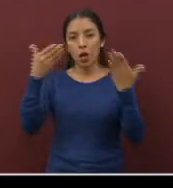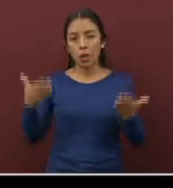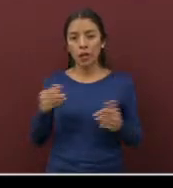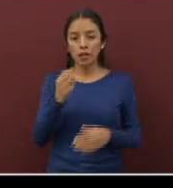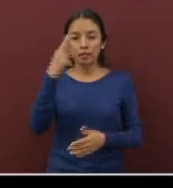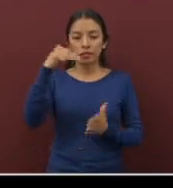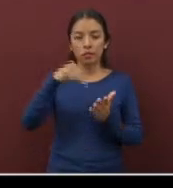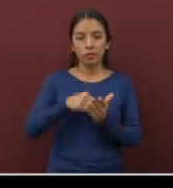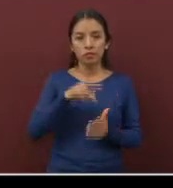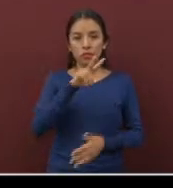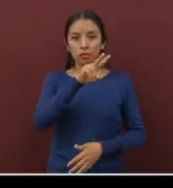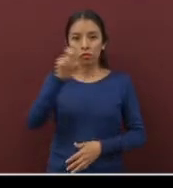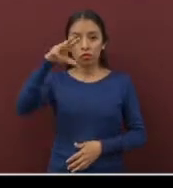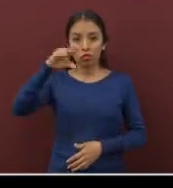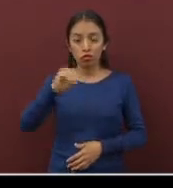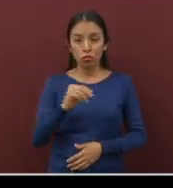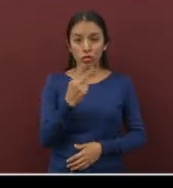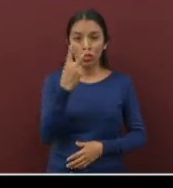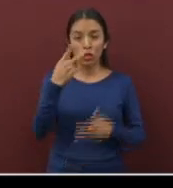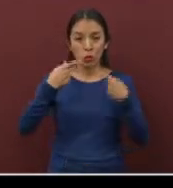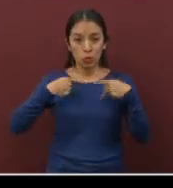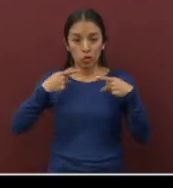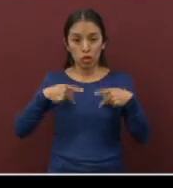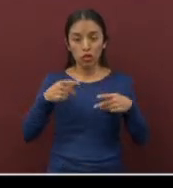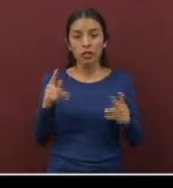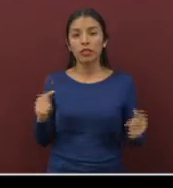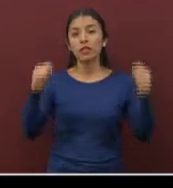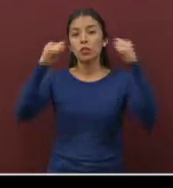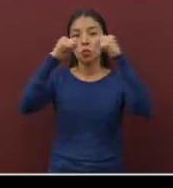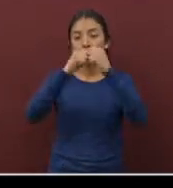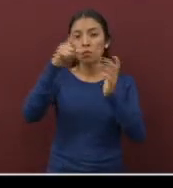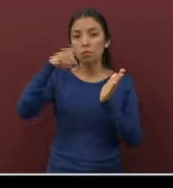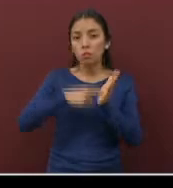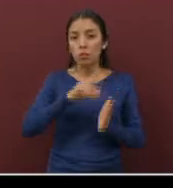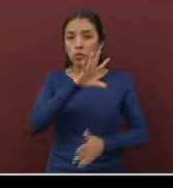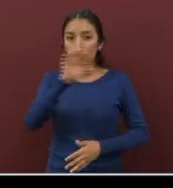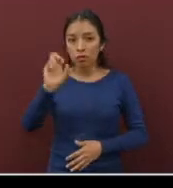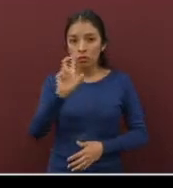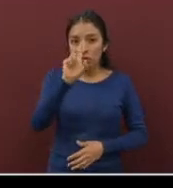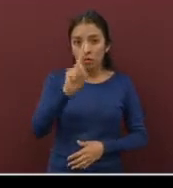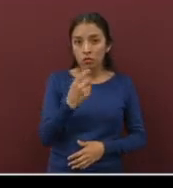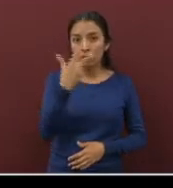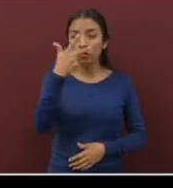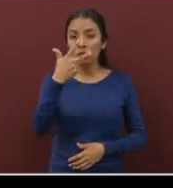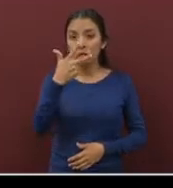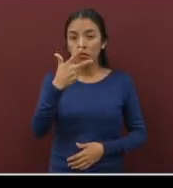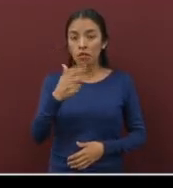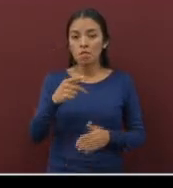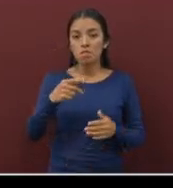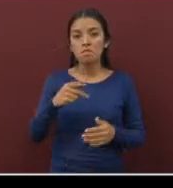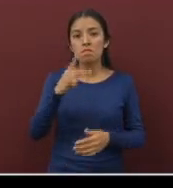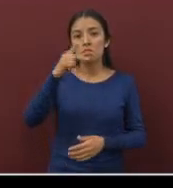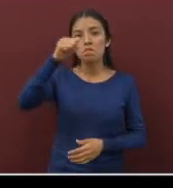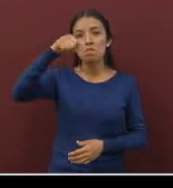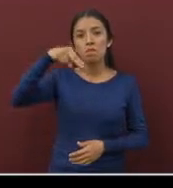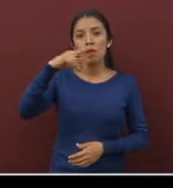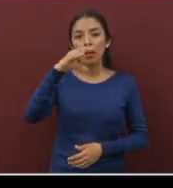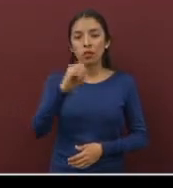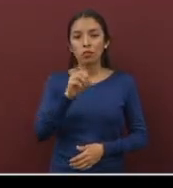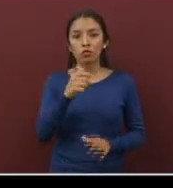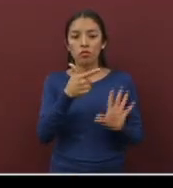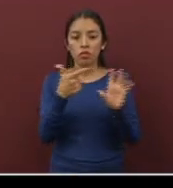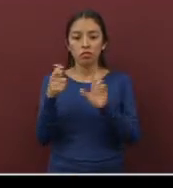mil 292 casos le sigue tuxpan ahora con 1.538 pánuco con